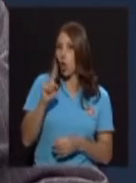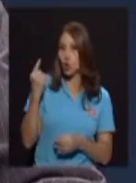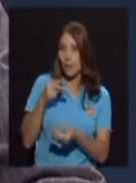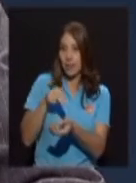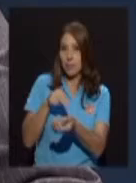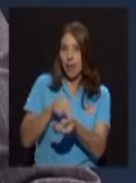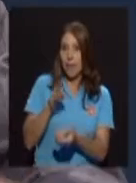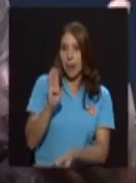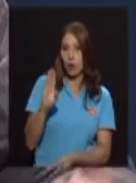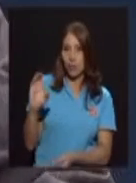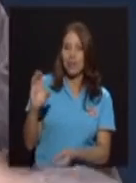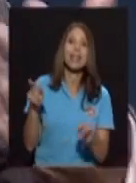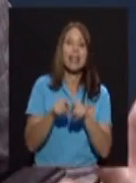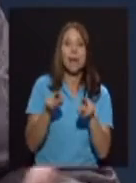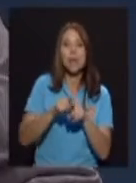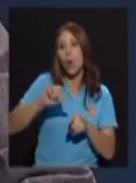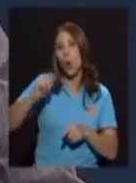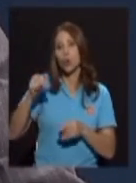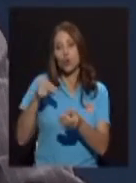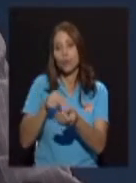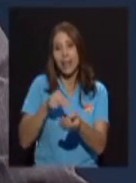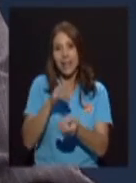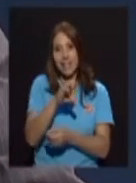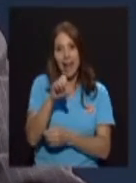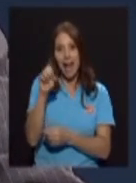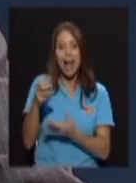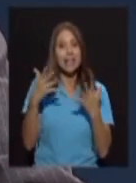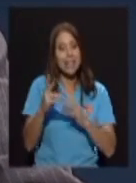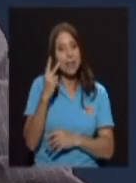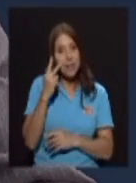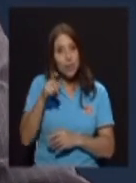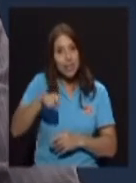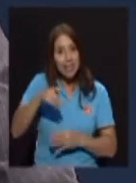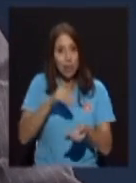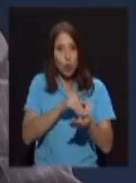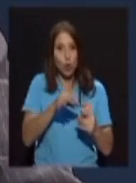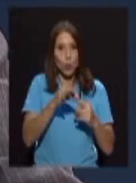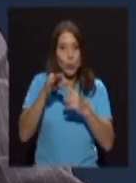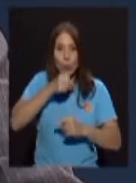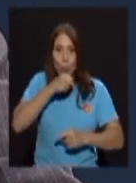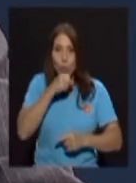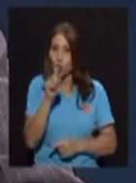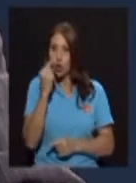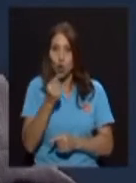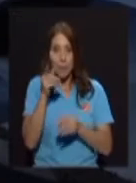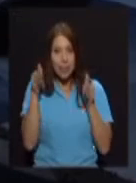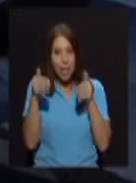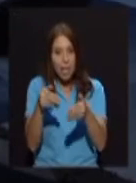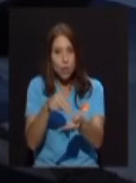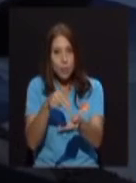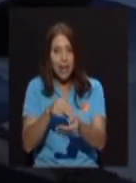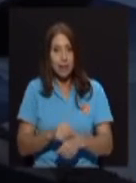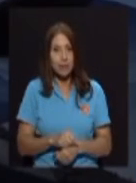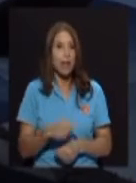otros hospitales dentro de la caja que ya están viendo la necesidad de tener geriatras, de que no solo esté en el hospital geriátrico. Porque